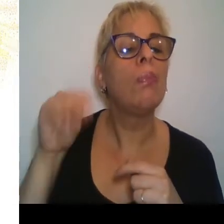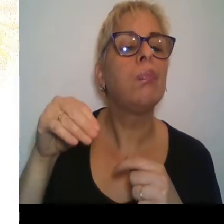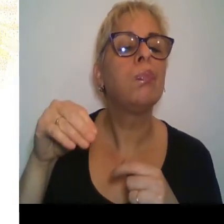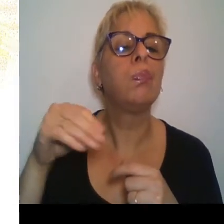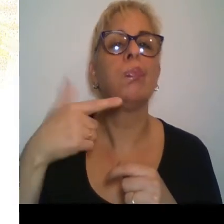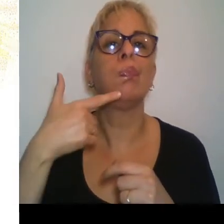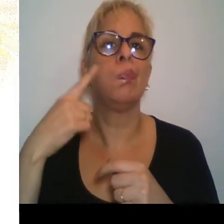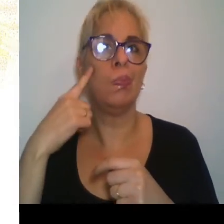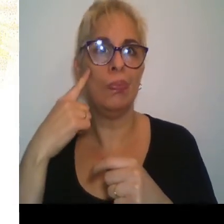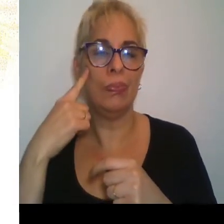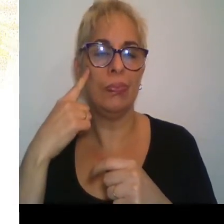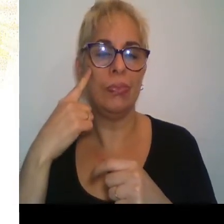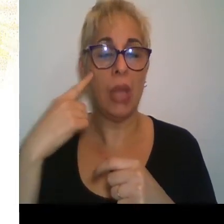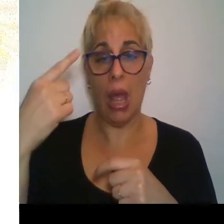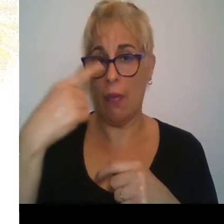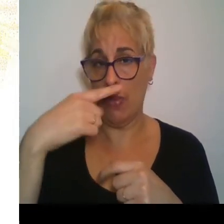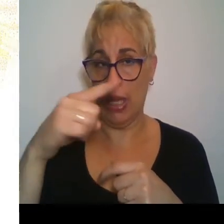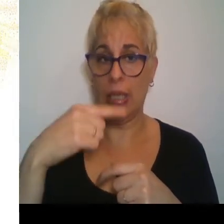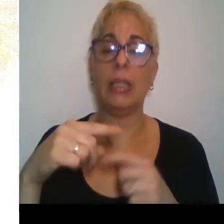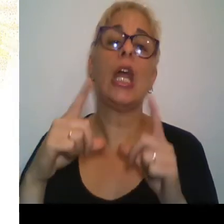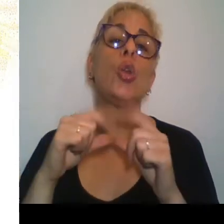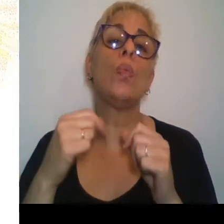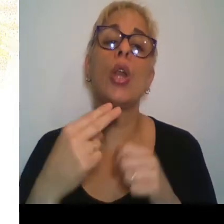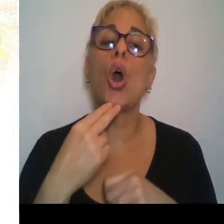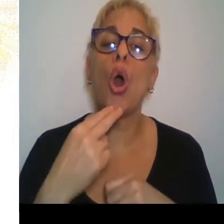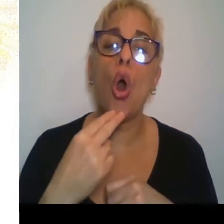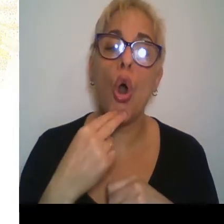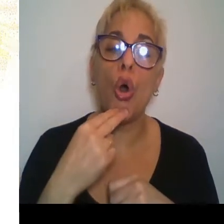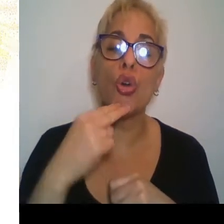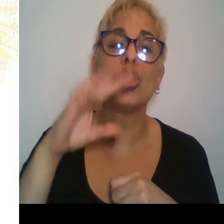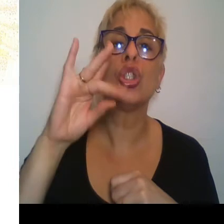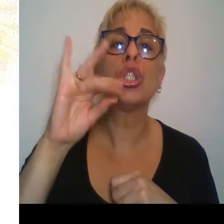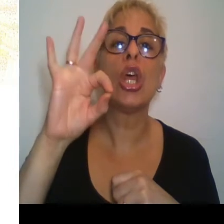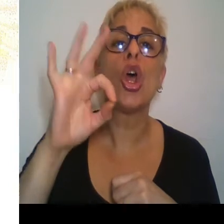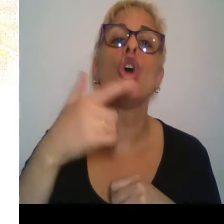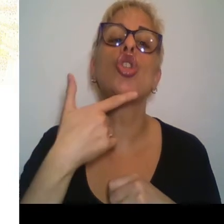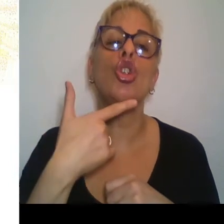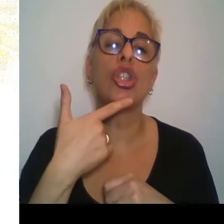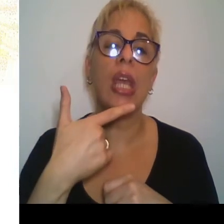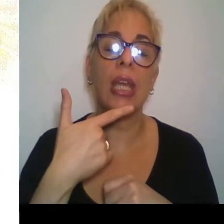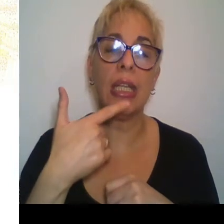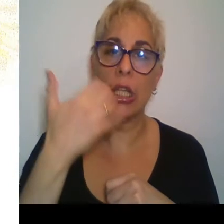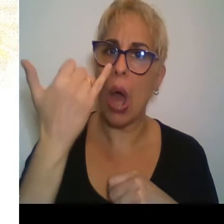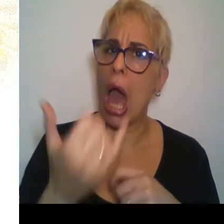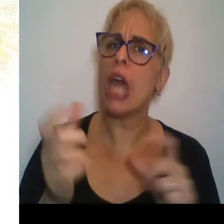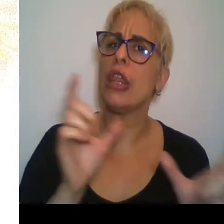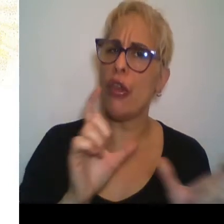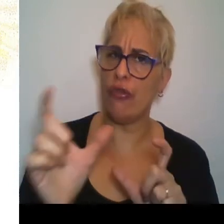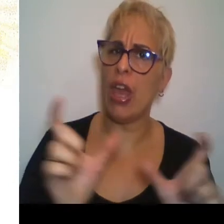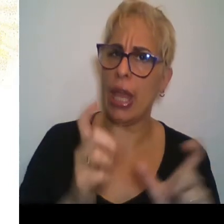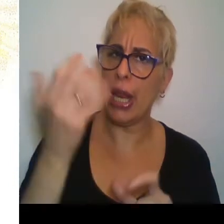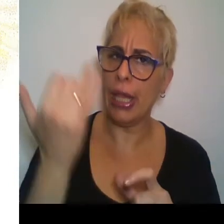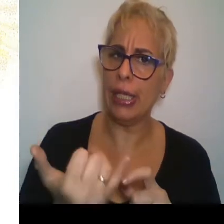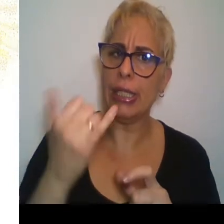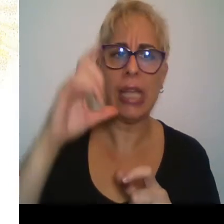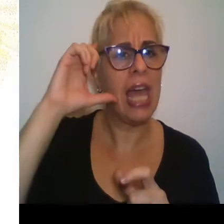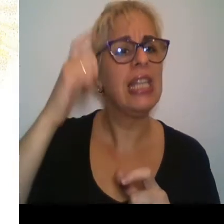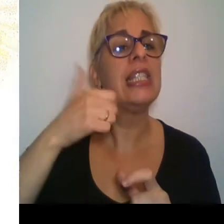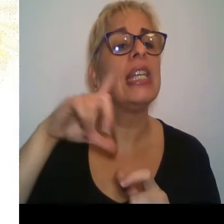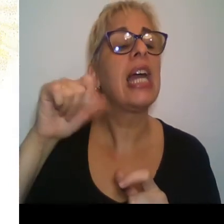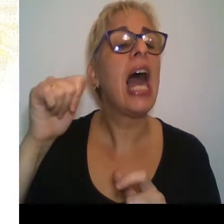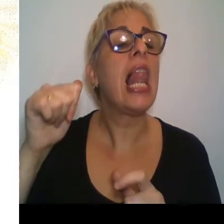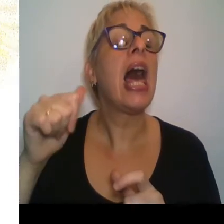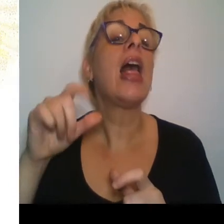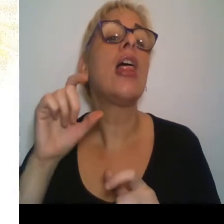Si y finalmente el número 11 es el Do sostenido. Hay una diferencia entre la escala de Do que